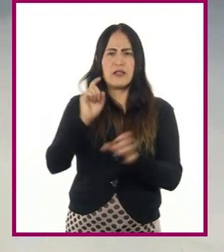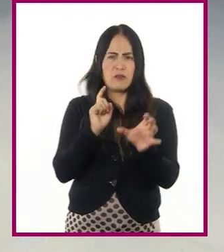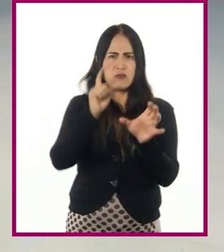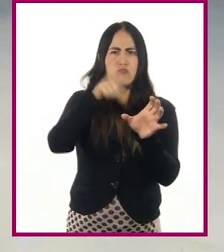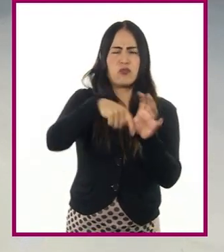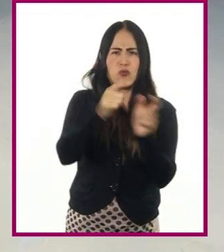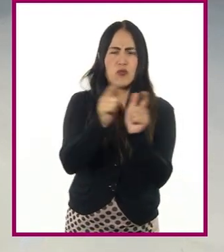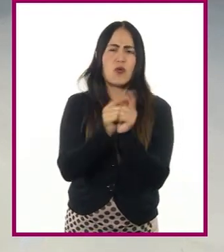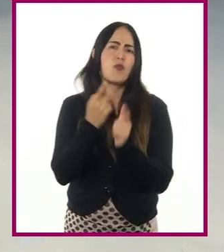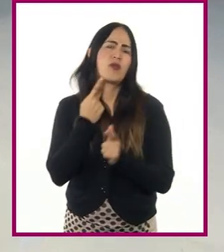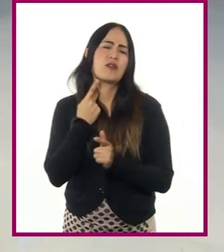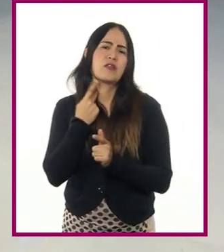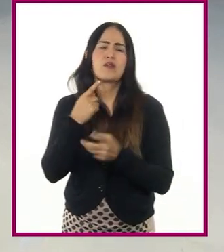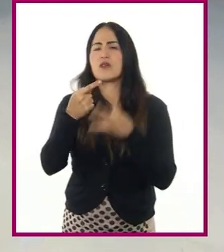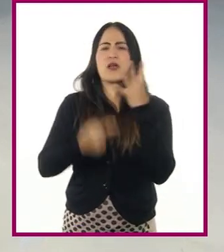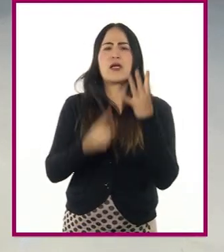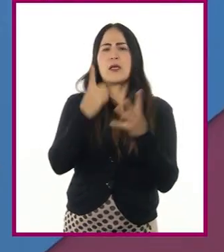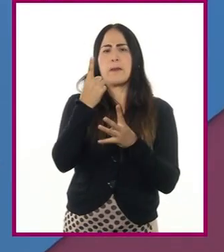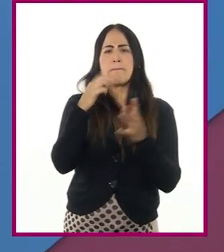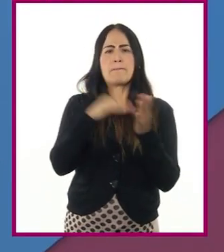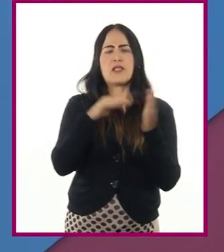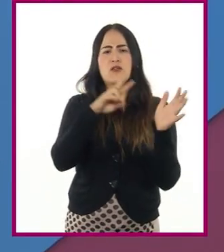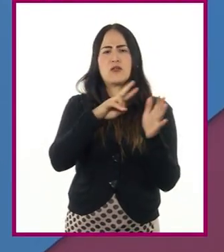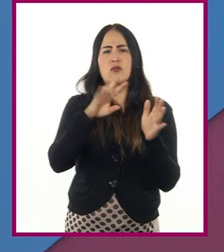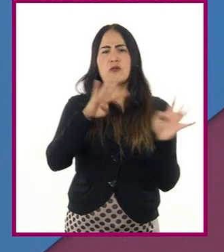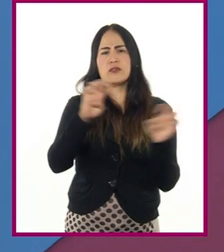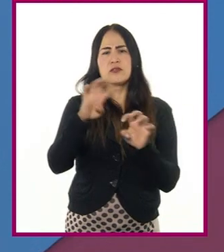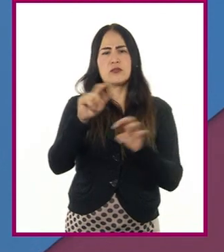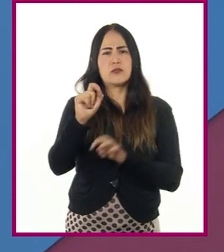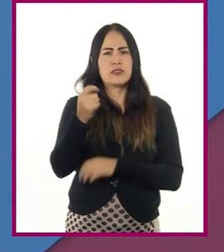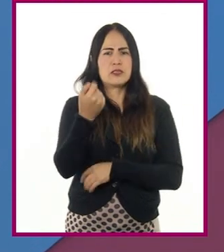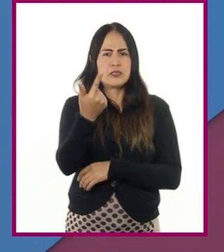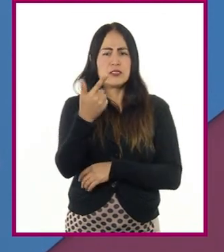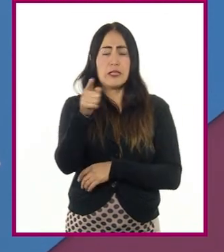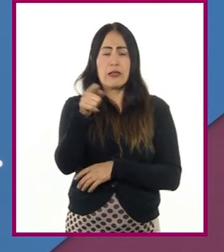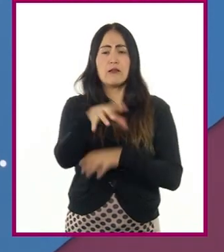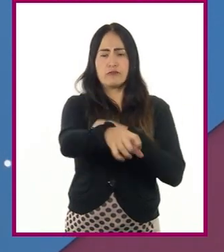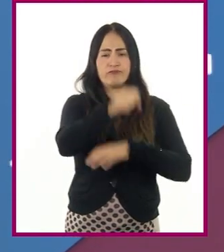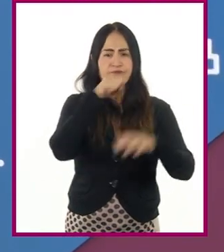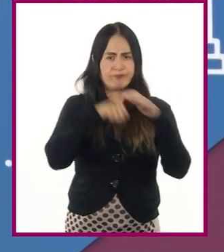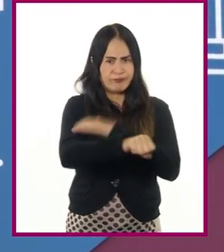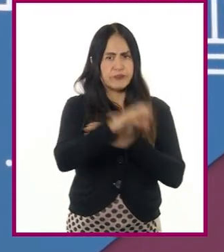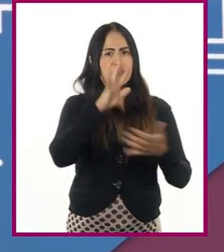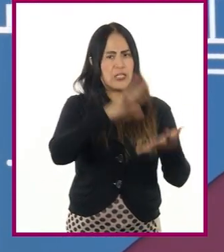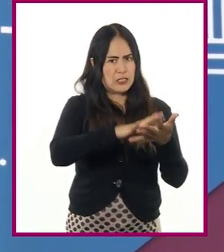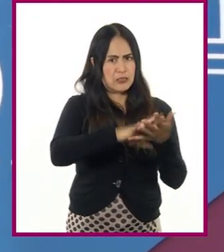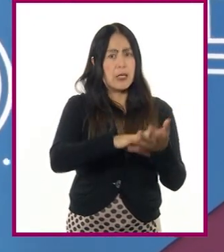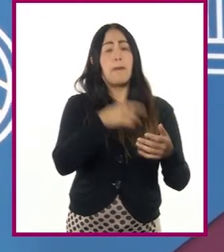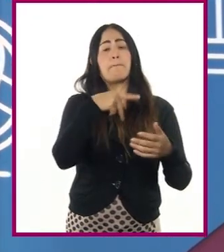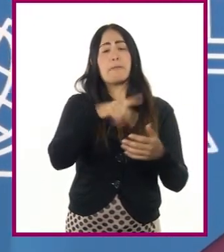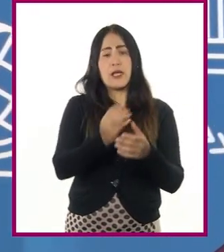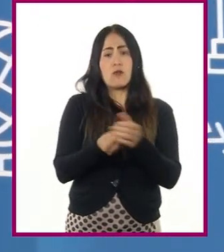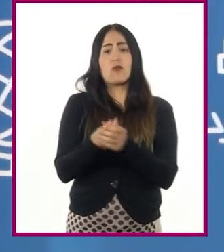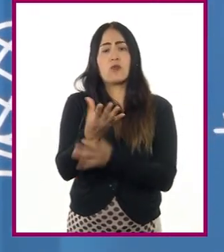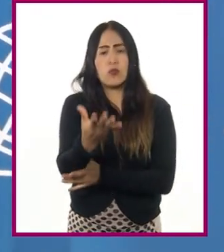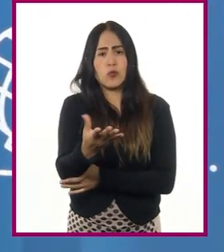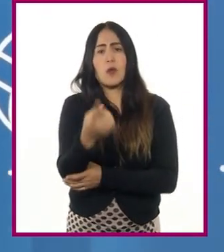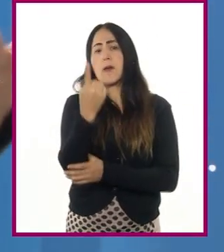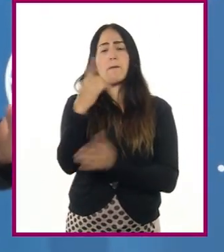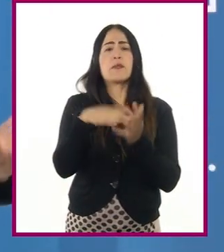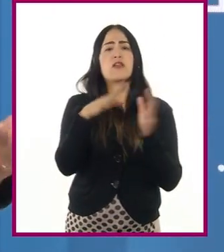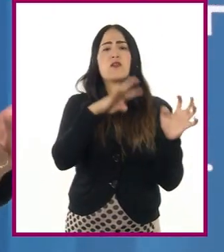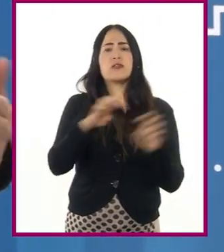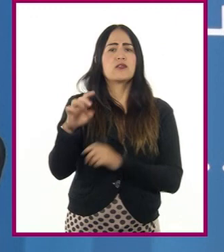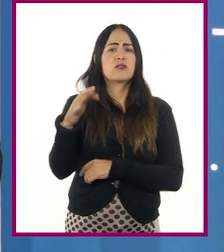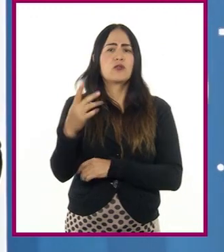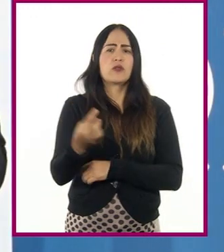Mexicano en 1927. Fue detenido y una vez en libertad, en 1953,